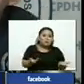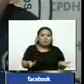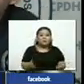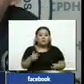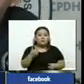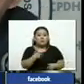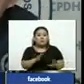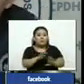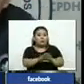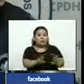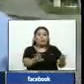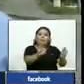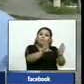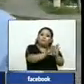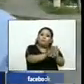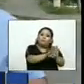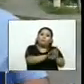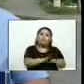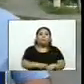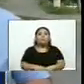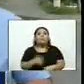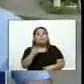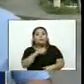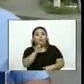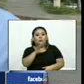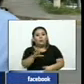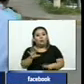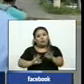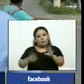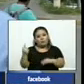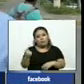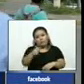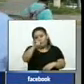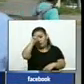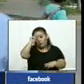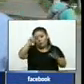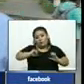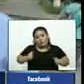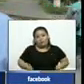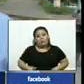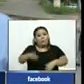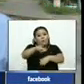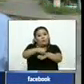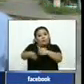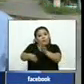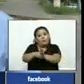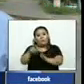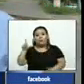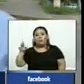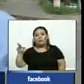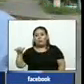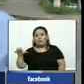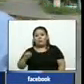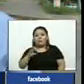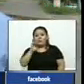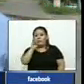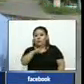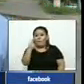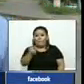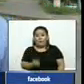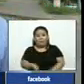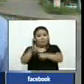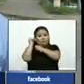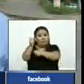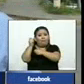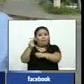y tuvieron que cerrar esos negocios. Mientras tanto, algunos funcionarios públicos, como el diputado Luis Barbosa, aseguran que los manifestantes